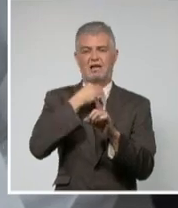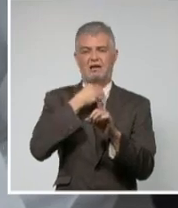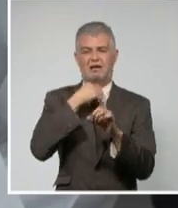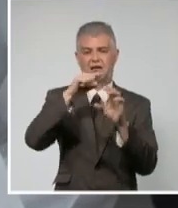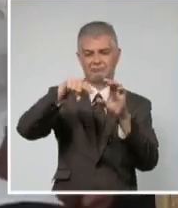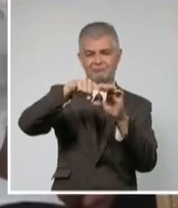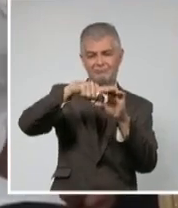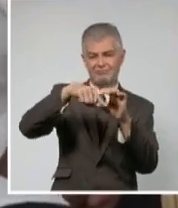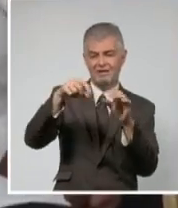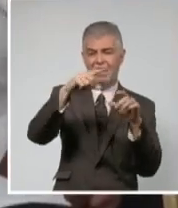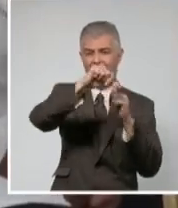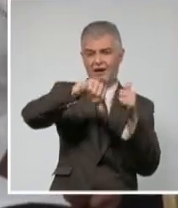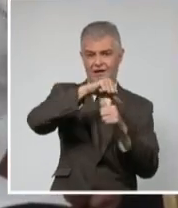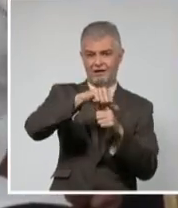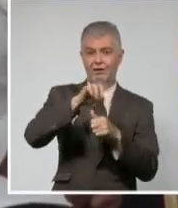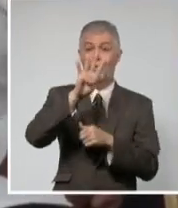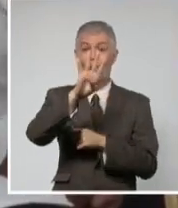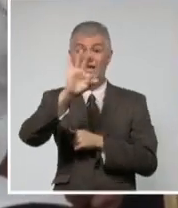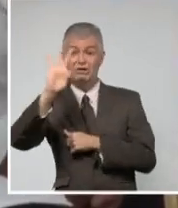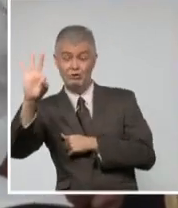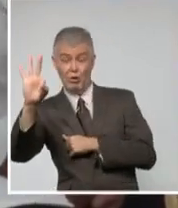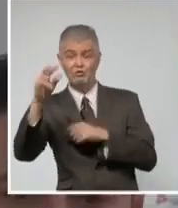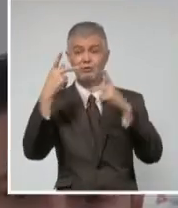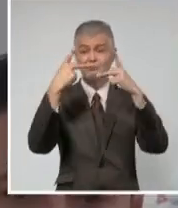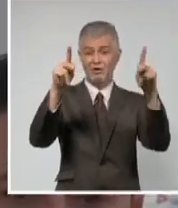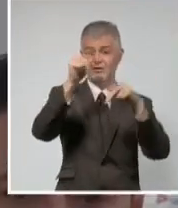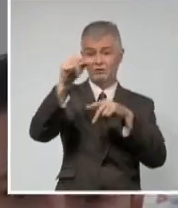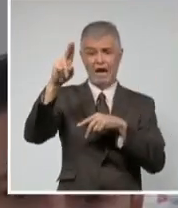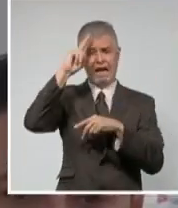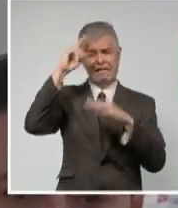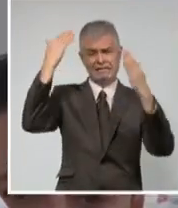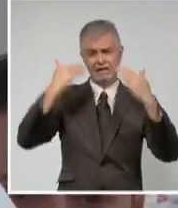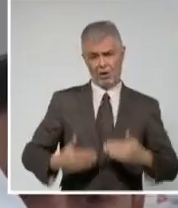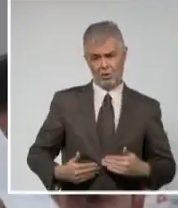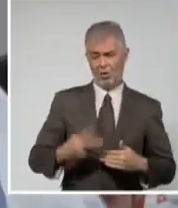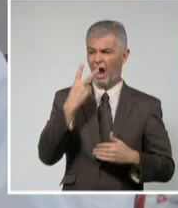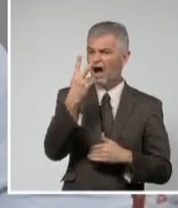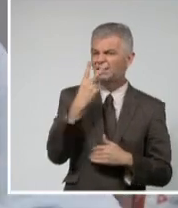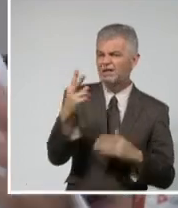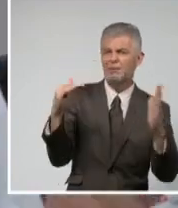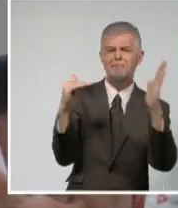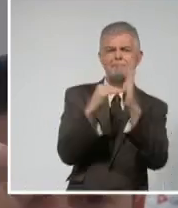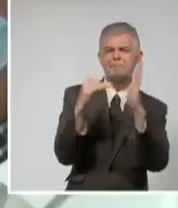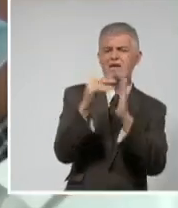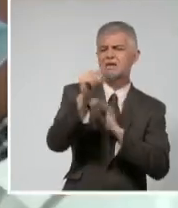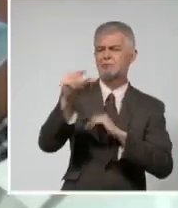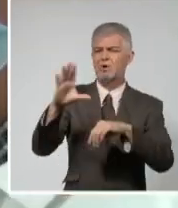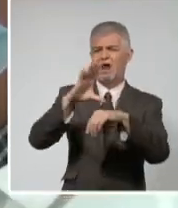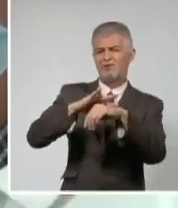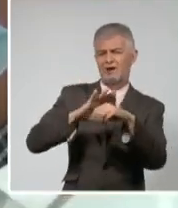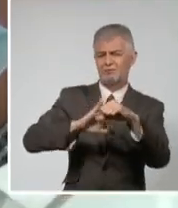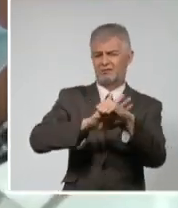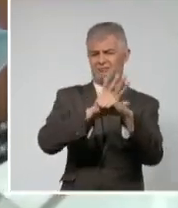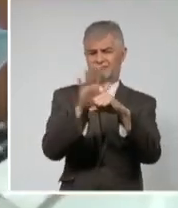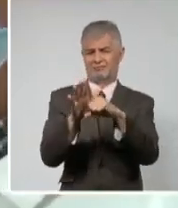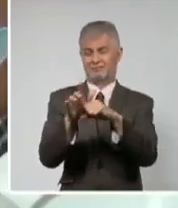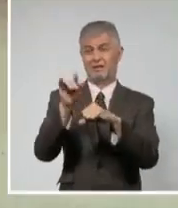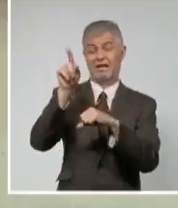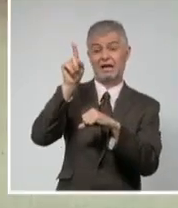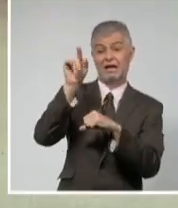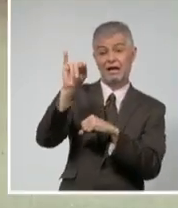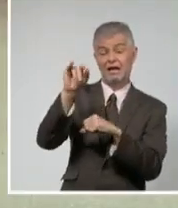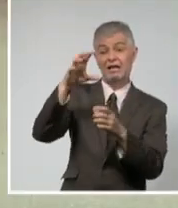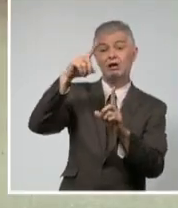Son ellos 48 profesionales de la salud cubana que atendieron a miles de pacientes contagiados con el nuevo coronavirus, lo mismo en la